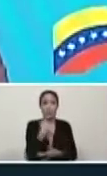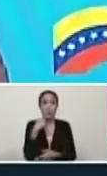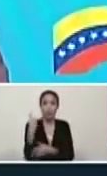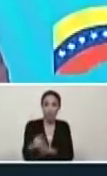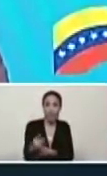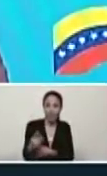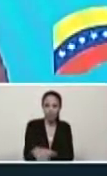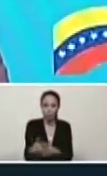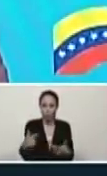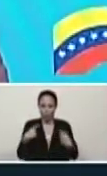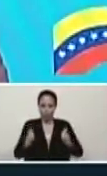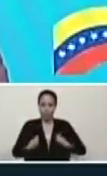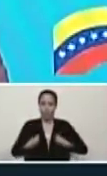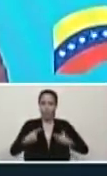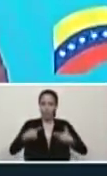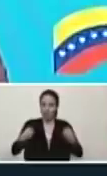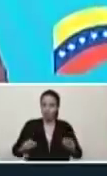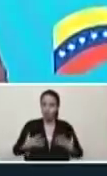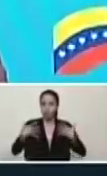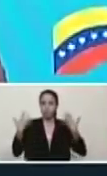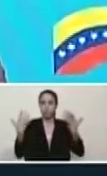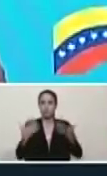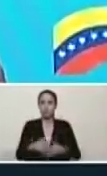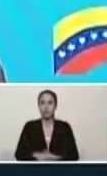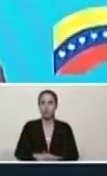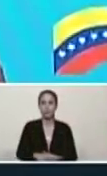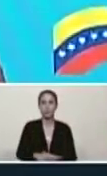derecho a vivir, por el derecho a la paz,